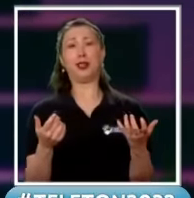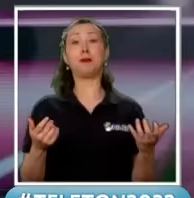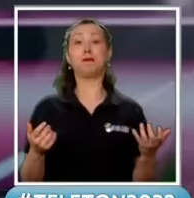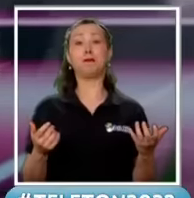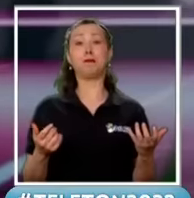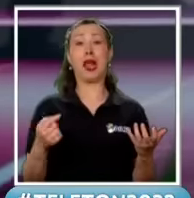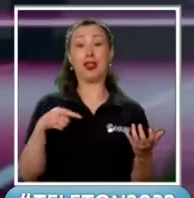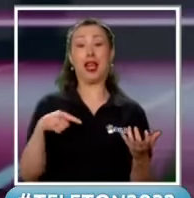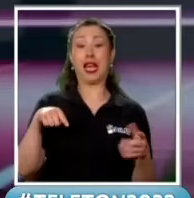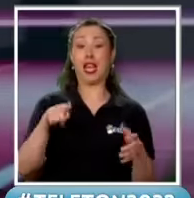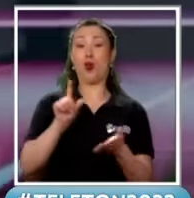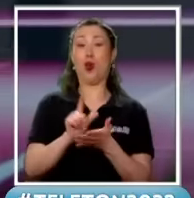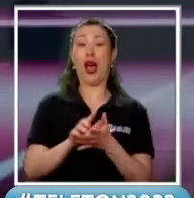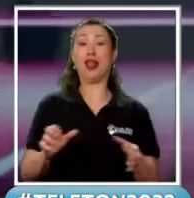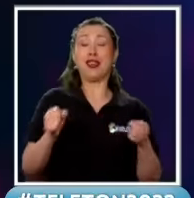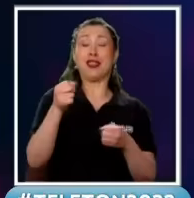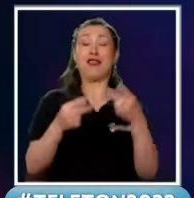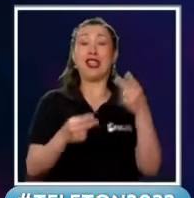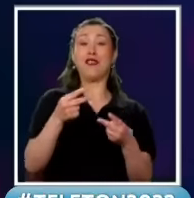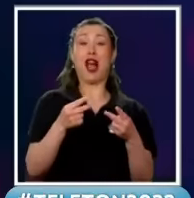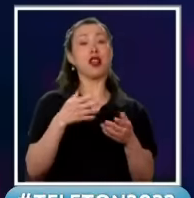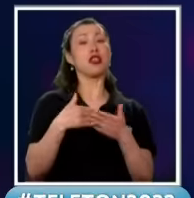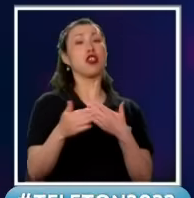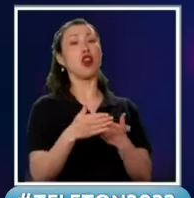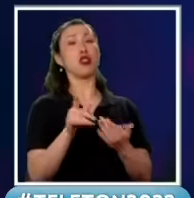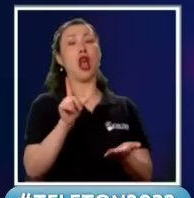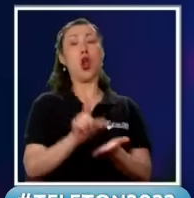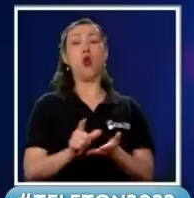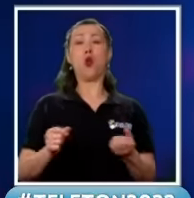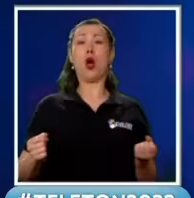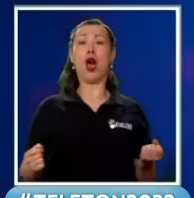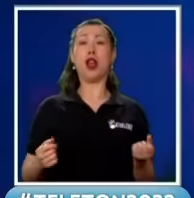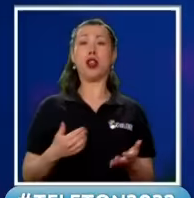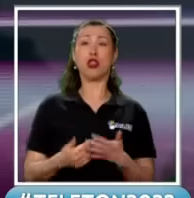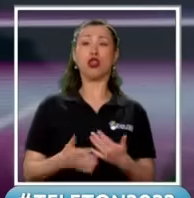noche en la Quinta Vergara, que está ubicada